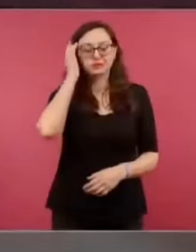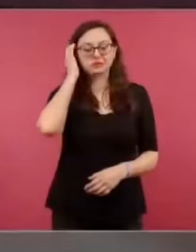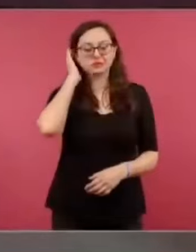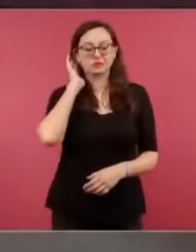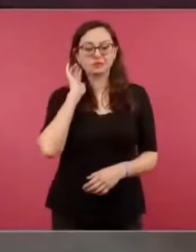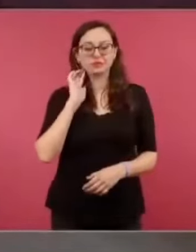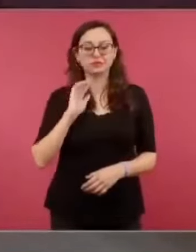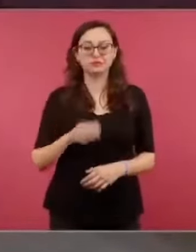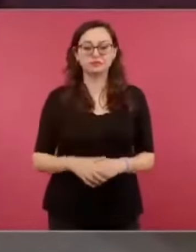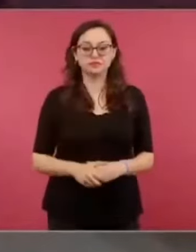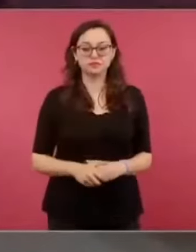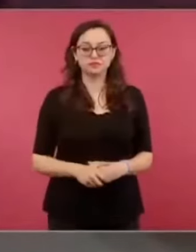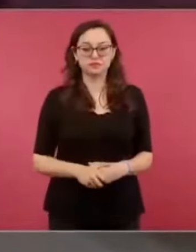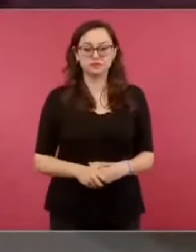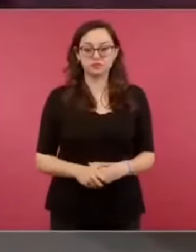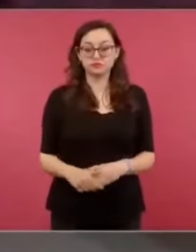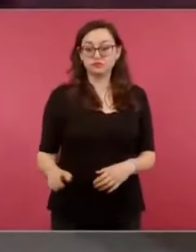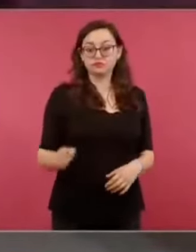Todos.